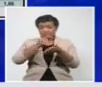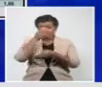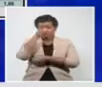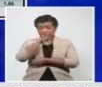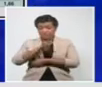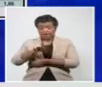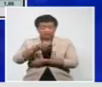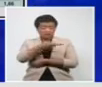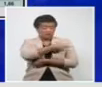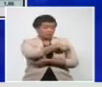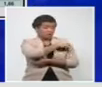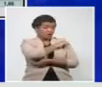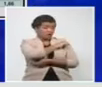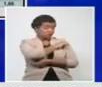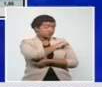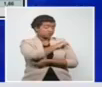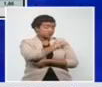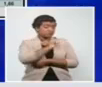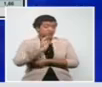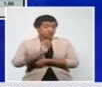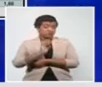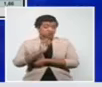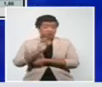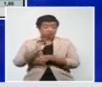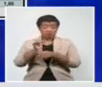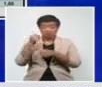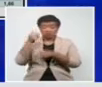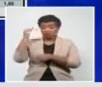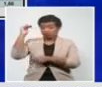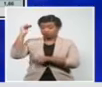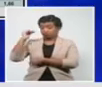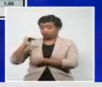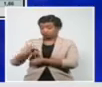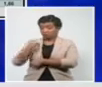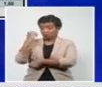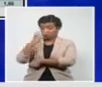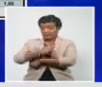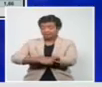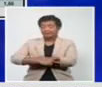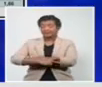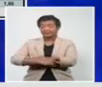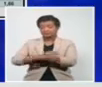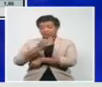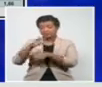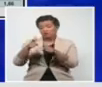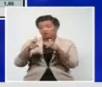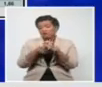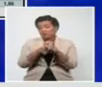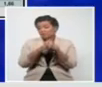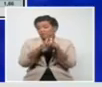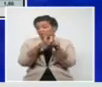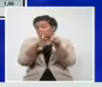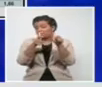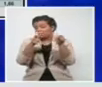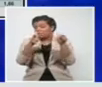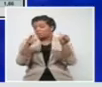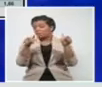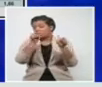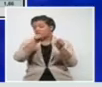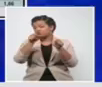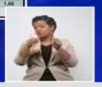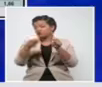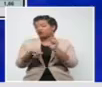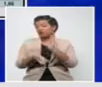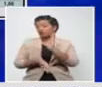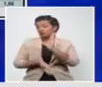España los que aportan el mayor número de casos confirmados,